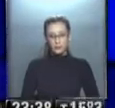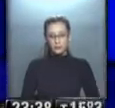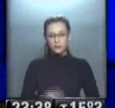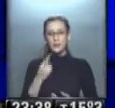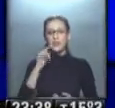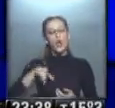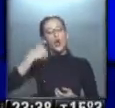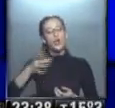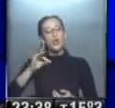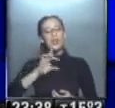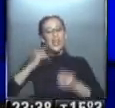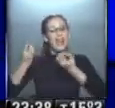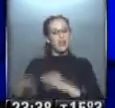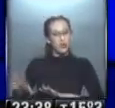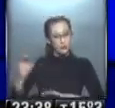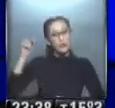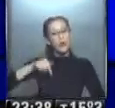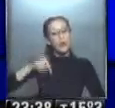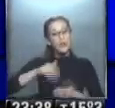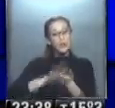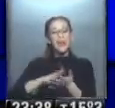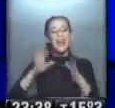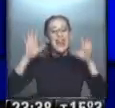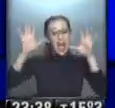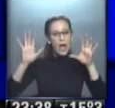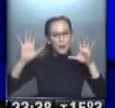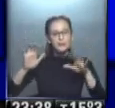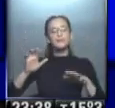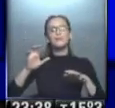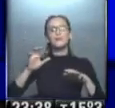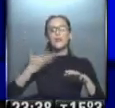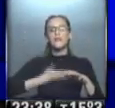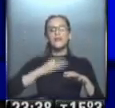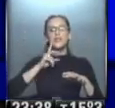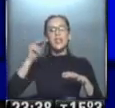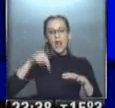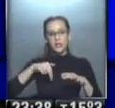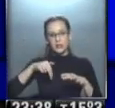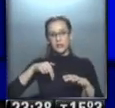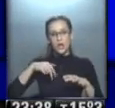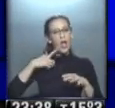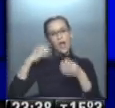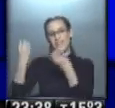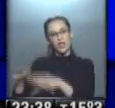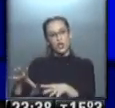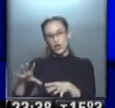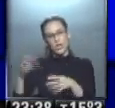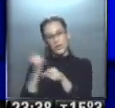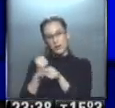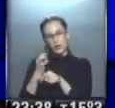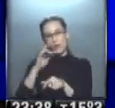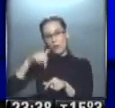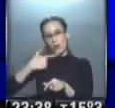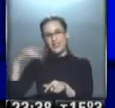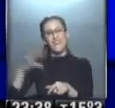Dije que había otro entrenador que había renunciado, en este caso de rugby, Tati Filan. Santiago Filan ha dejado de ser el entrenador de los Pumas, aun cuando todavía le